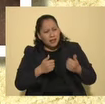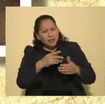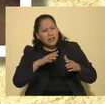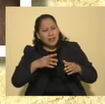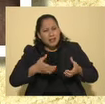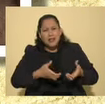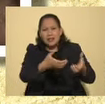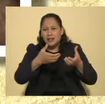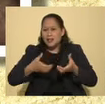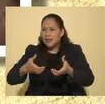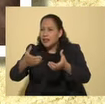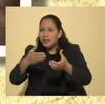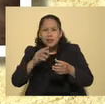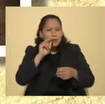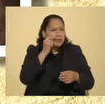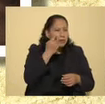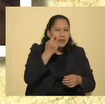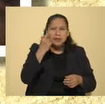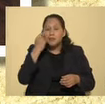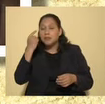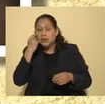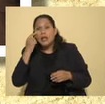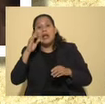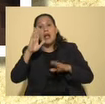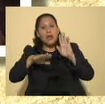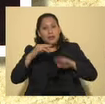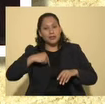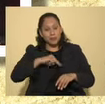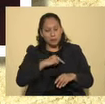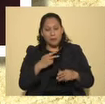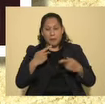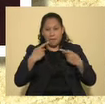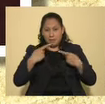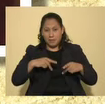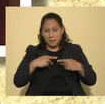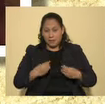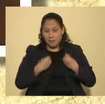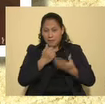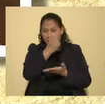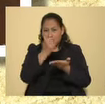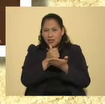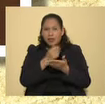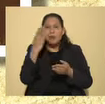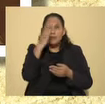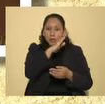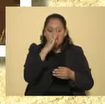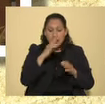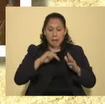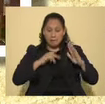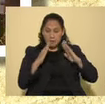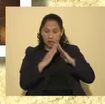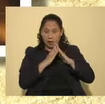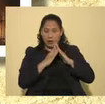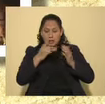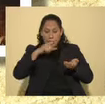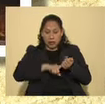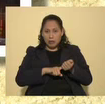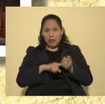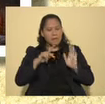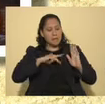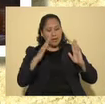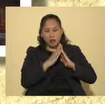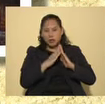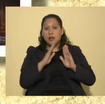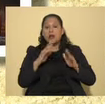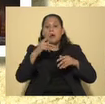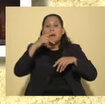porque muchas veces vivimos de una manera bipolar como sociedad, al pensar que de la pared para adentro es nuestra casa, eso importa, y de la